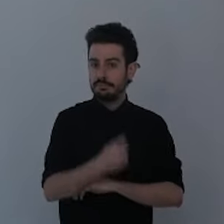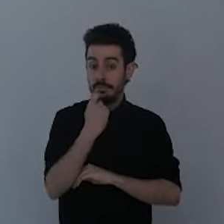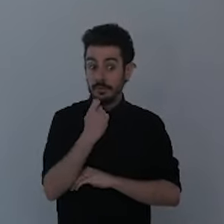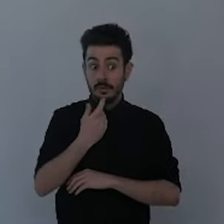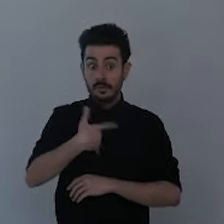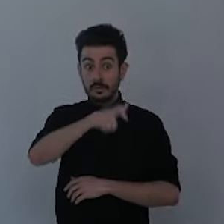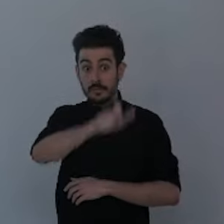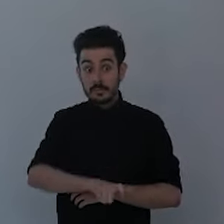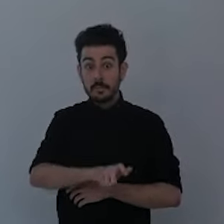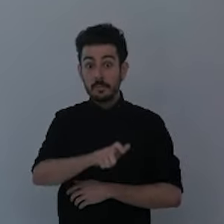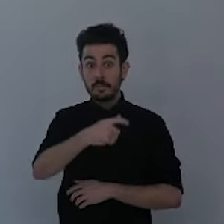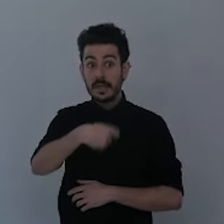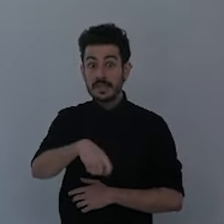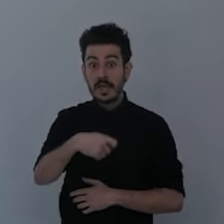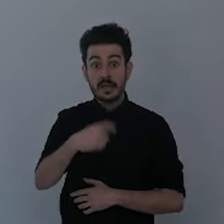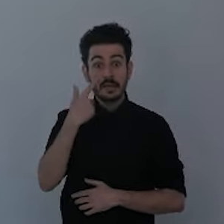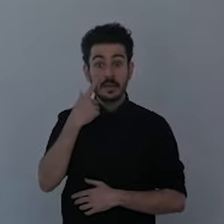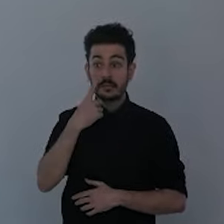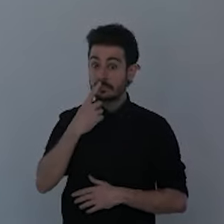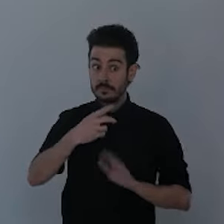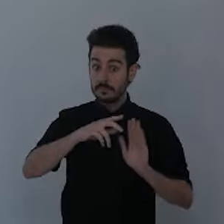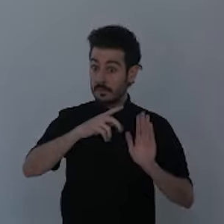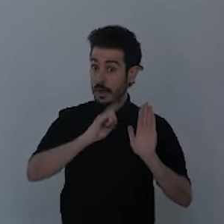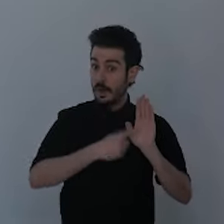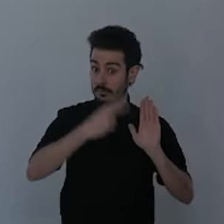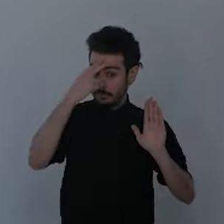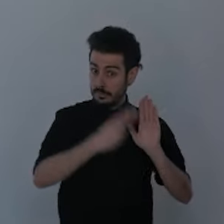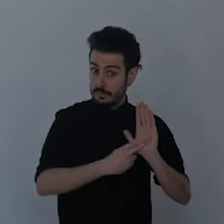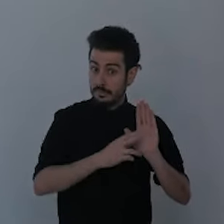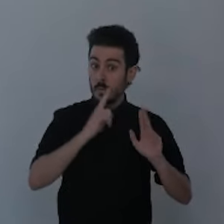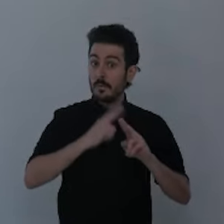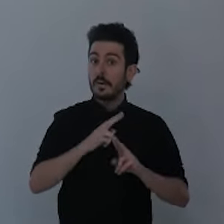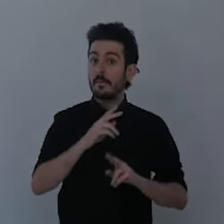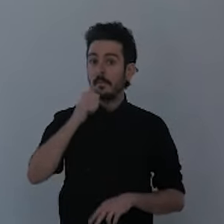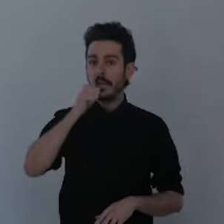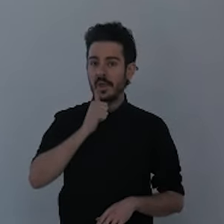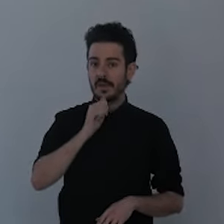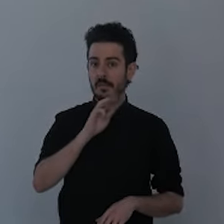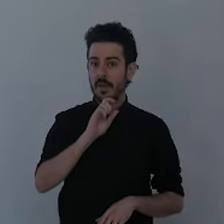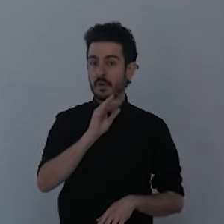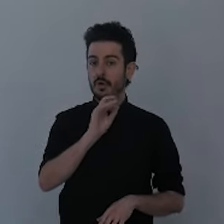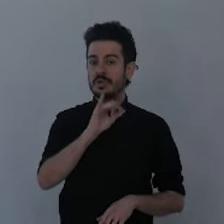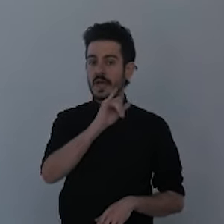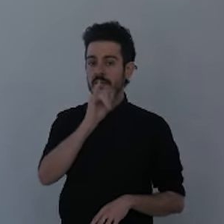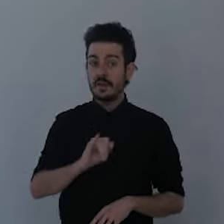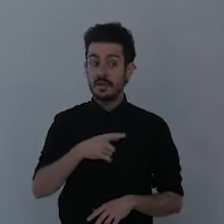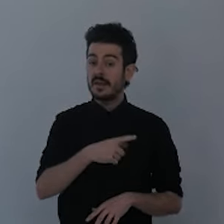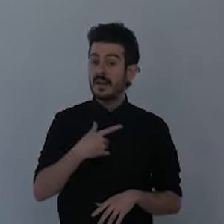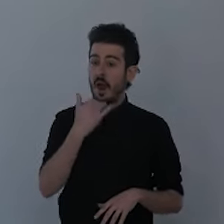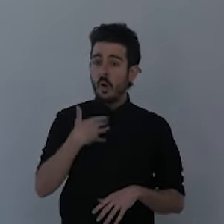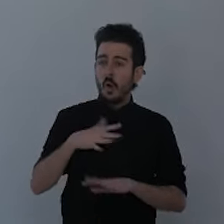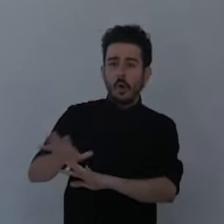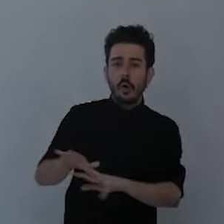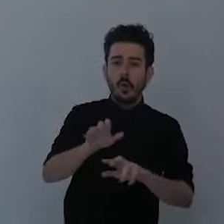hacerlo, legítimamente, se llama Pedro Sánchez. No es un usurpador, ni un ocupa, no les ha